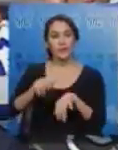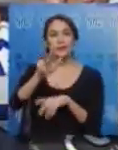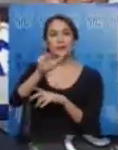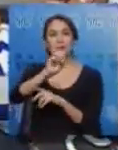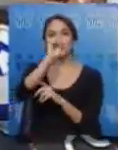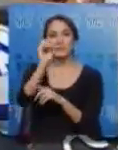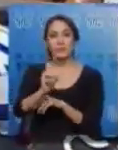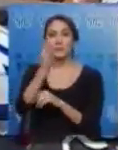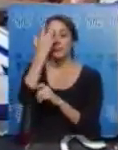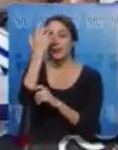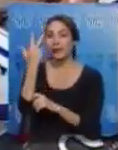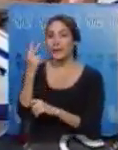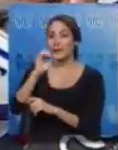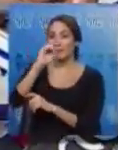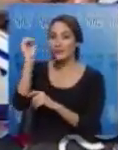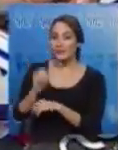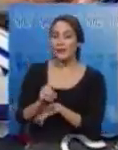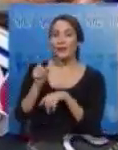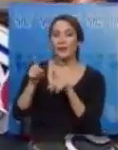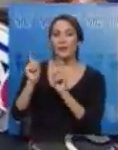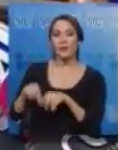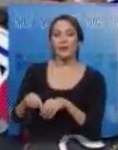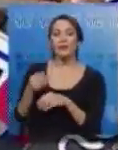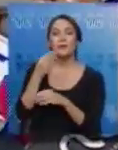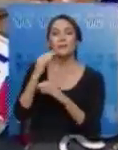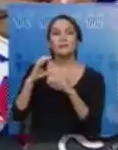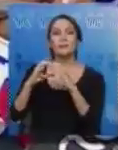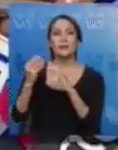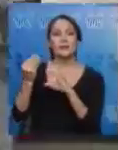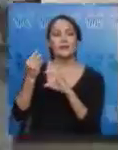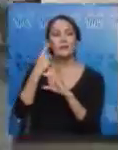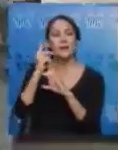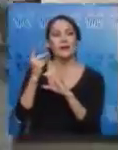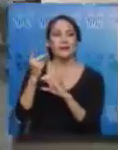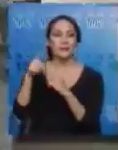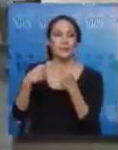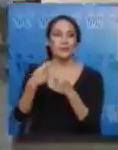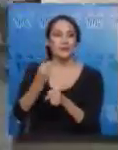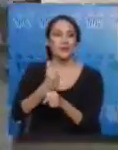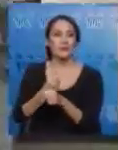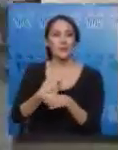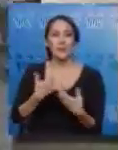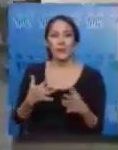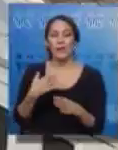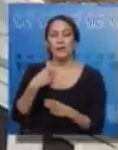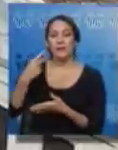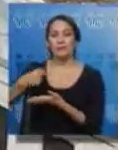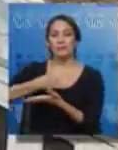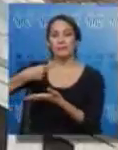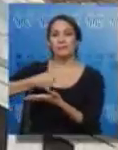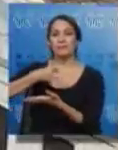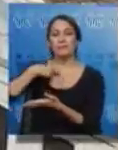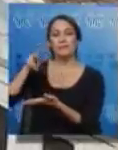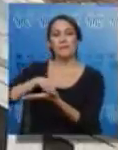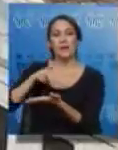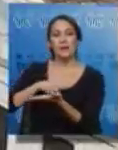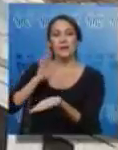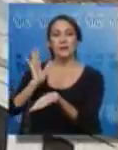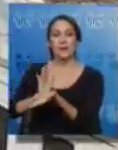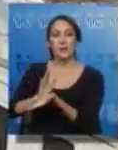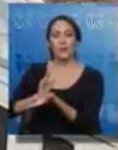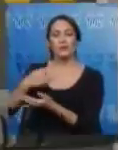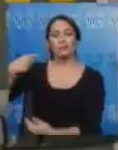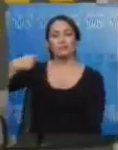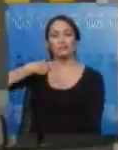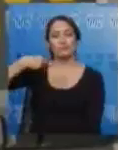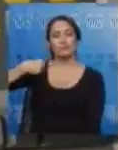3%, porque ahora el 3% va a alimentar el fondo de seguro de desempleo. También se incorporó que el Estado podrá ayudar al financiamiento del seguro de